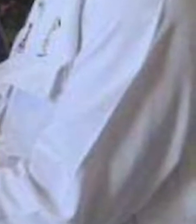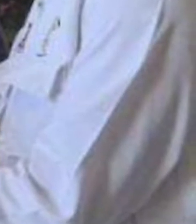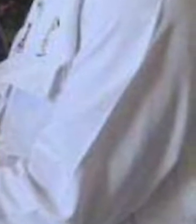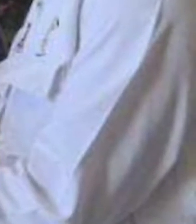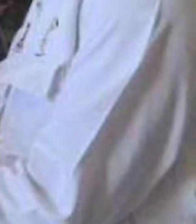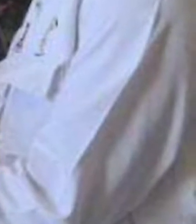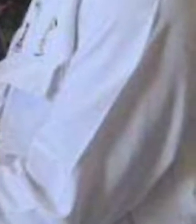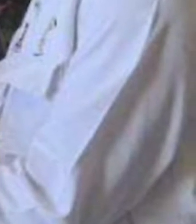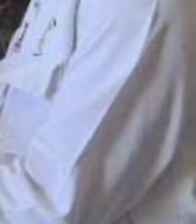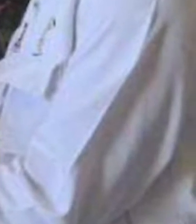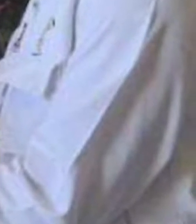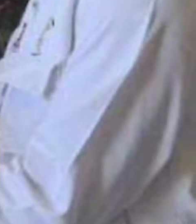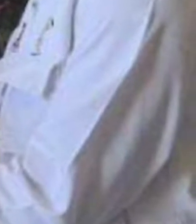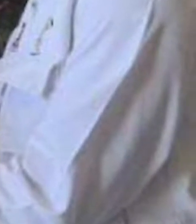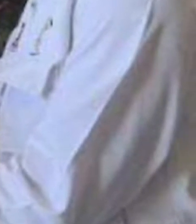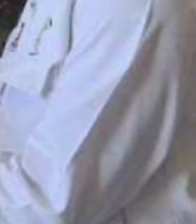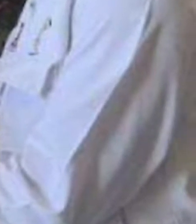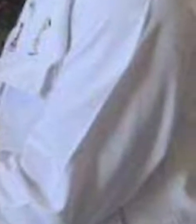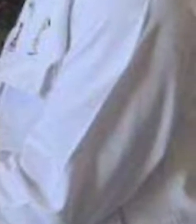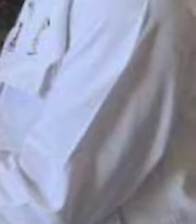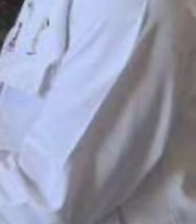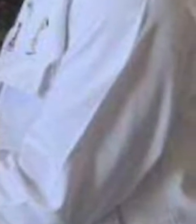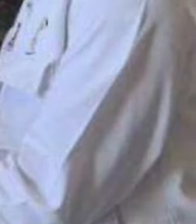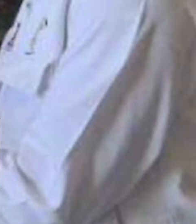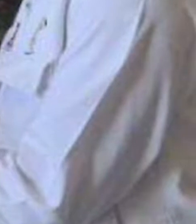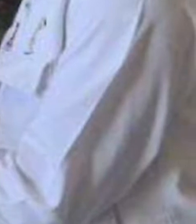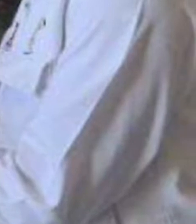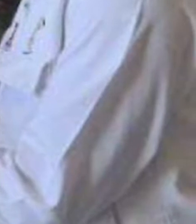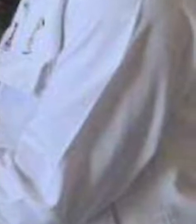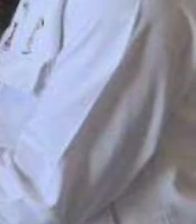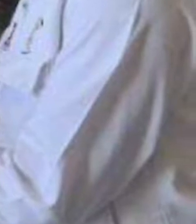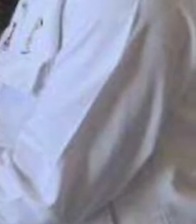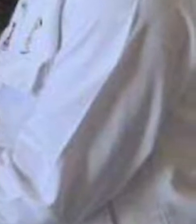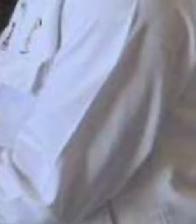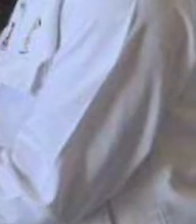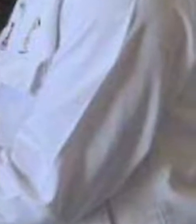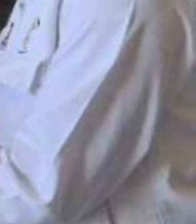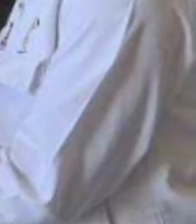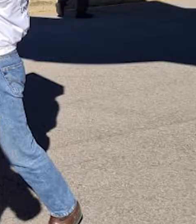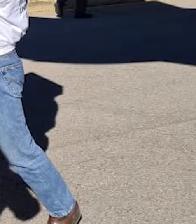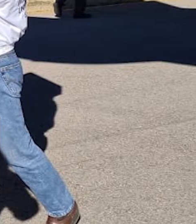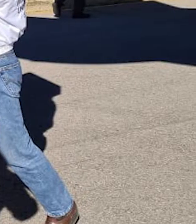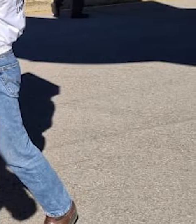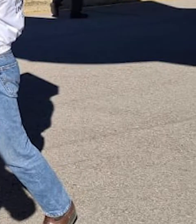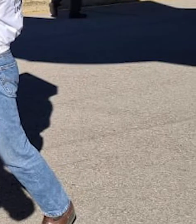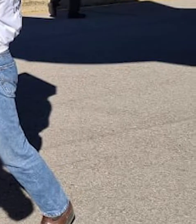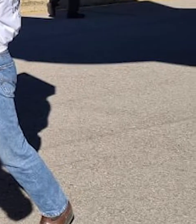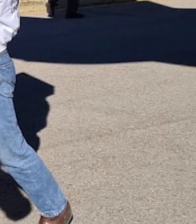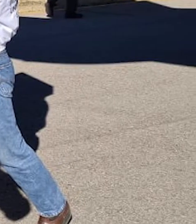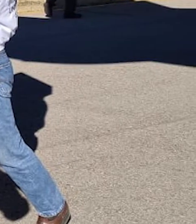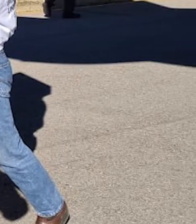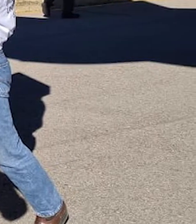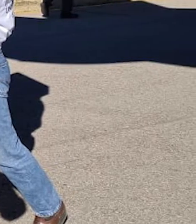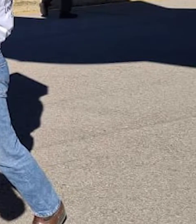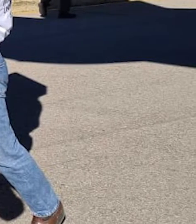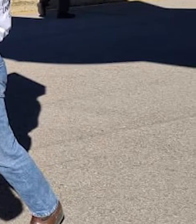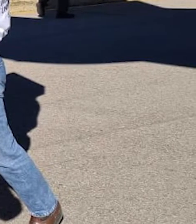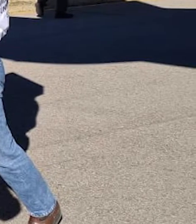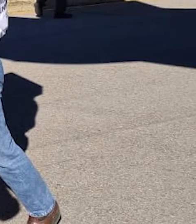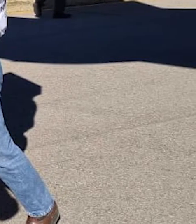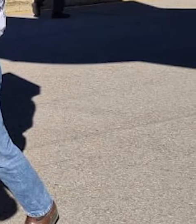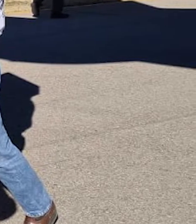estén vacunados con la primera dosis los 15 millones 717 mil ciento setenta adultos mayores lópez obrador